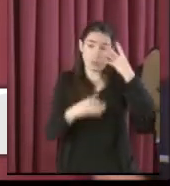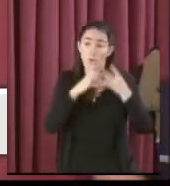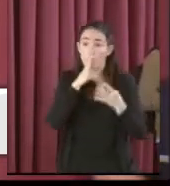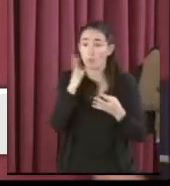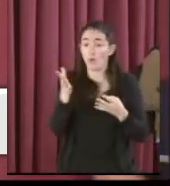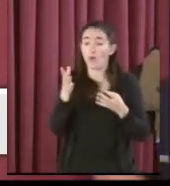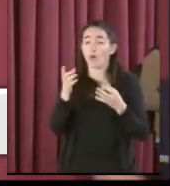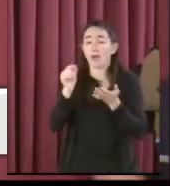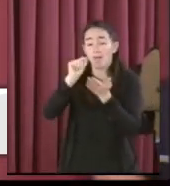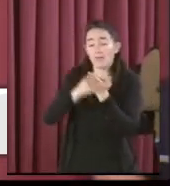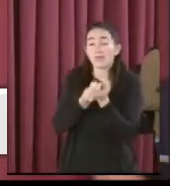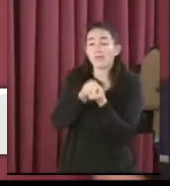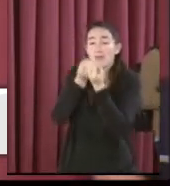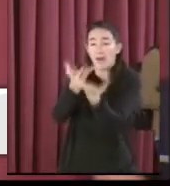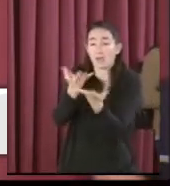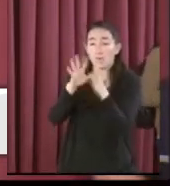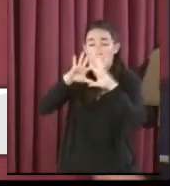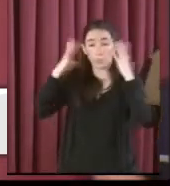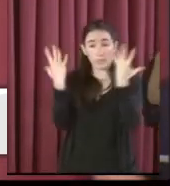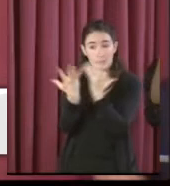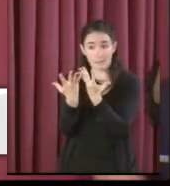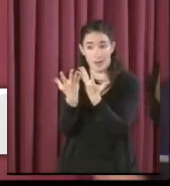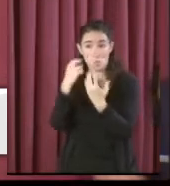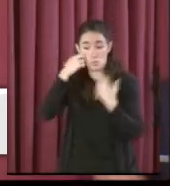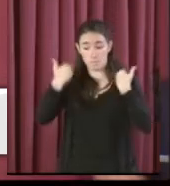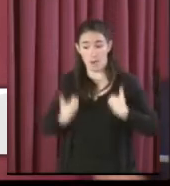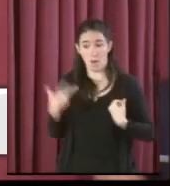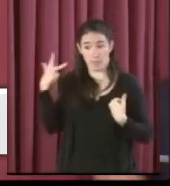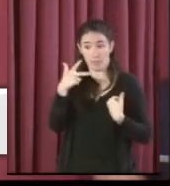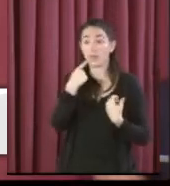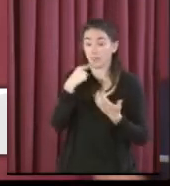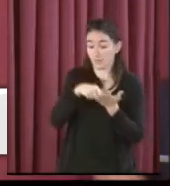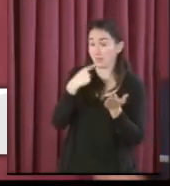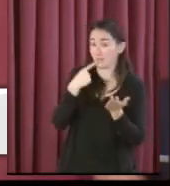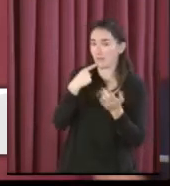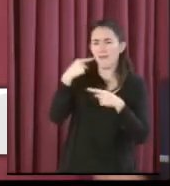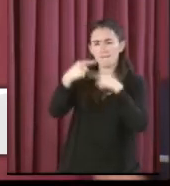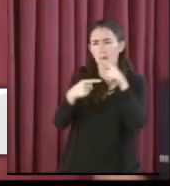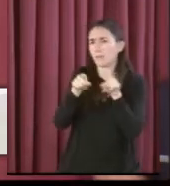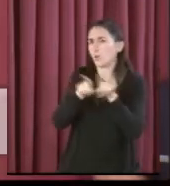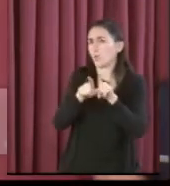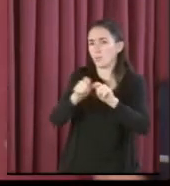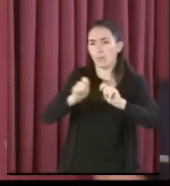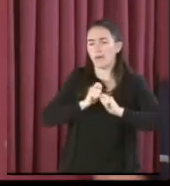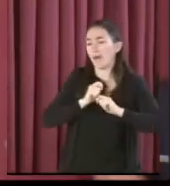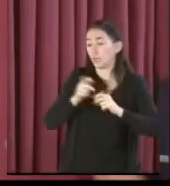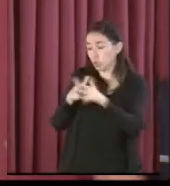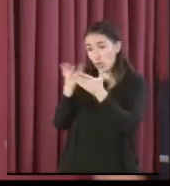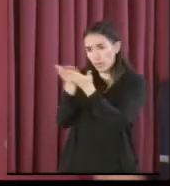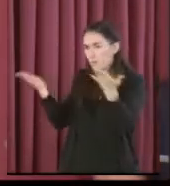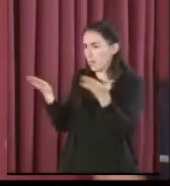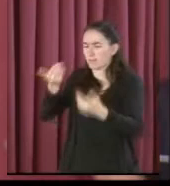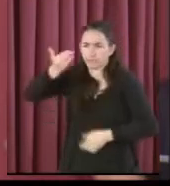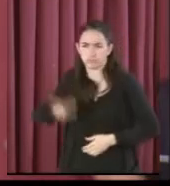de Derechos Humanos, la familia es el elemento natural y fundamental de la sociedad y tiene derecho a